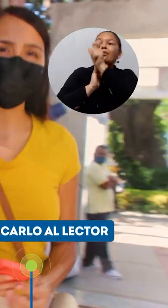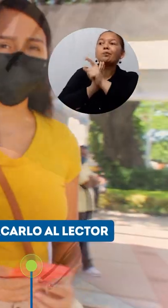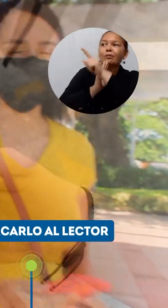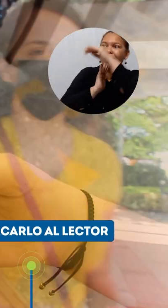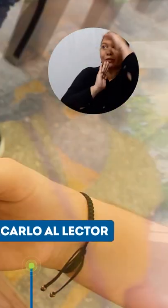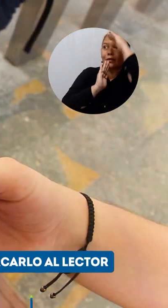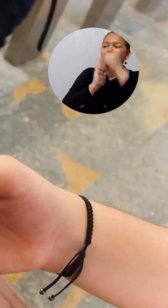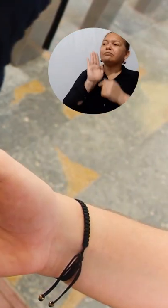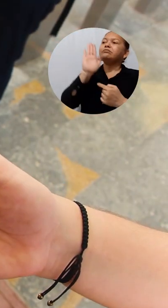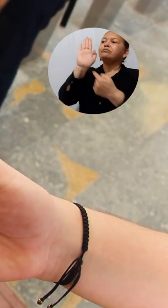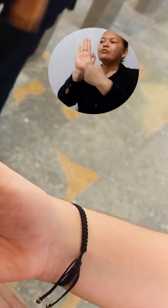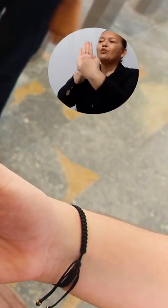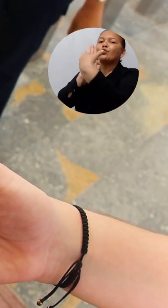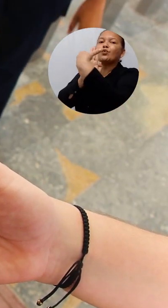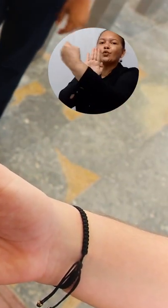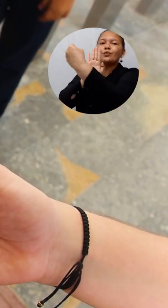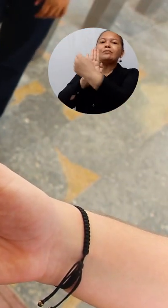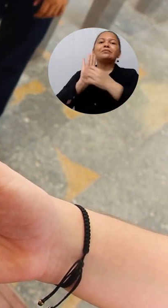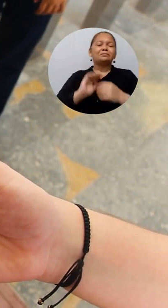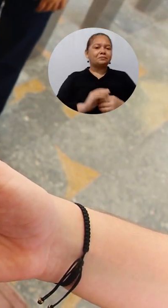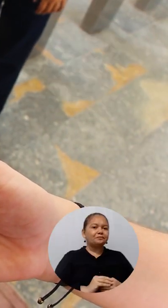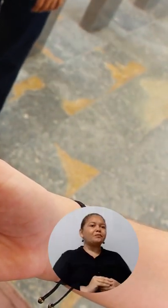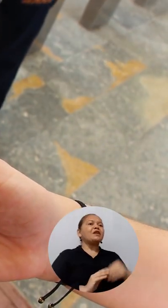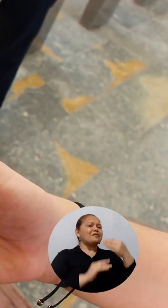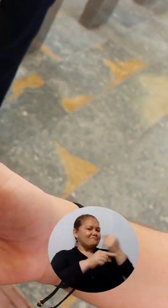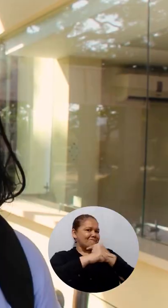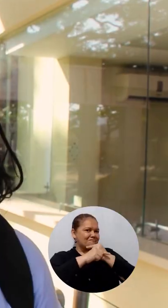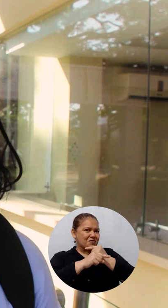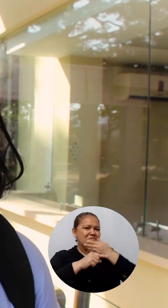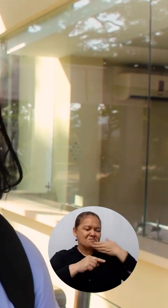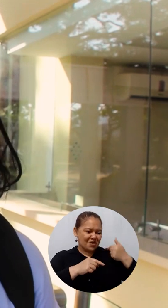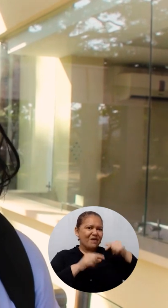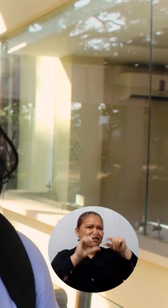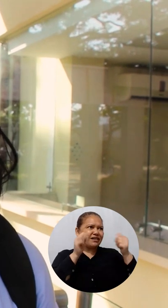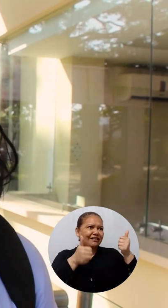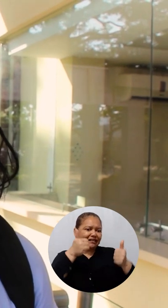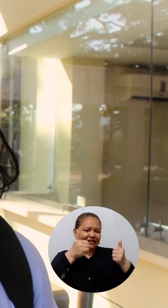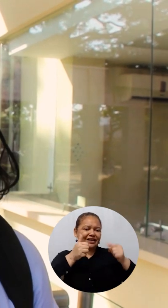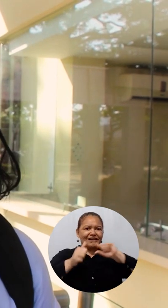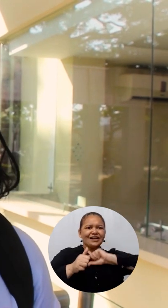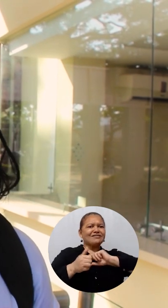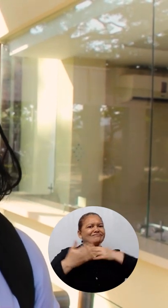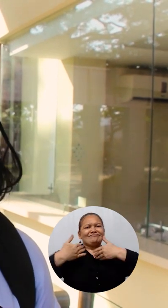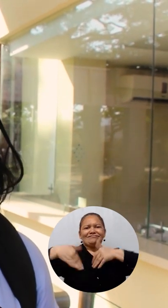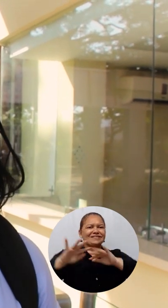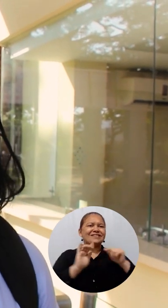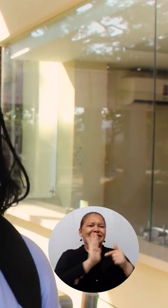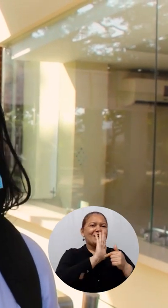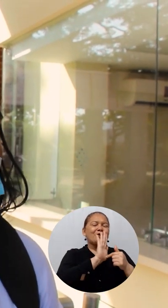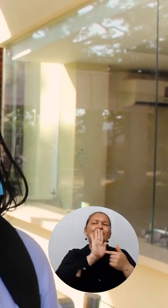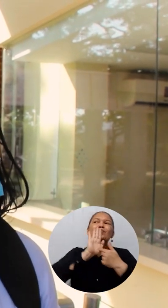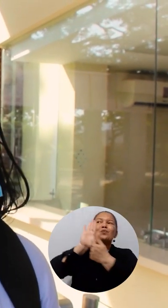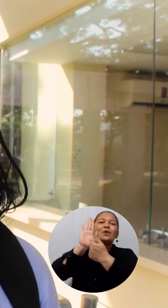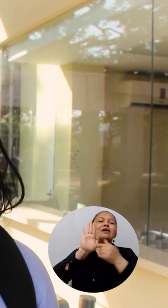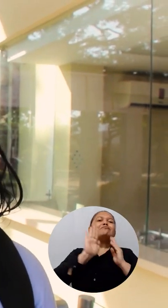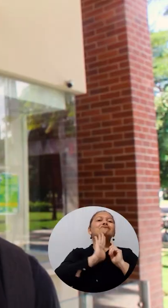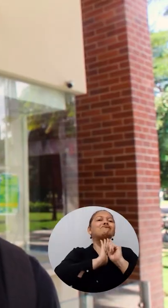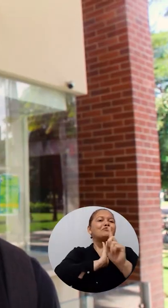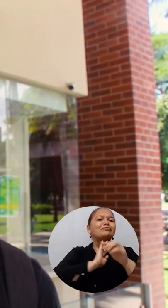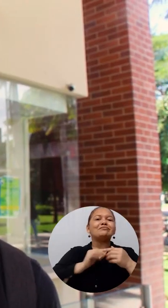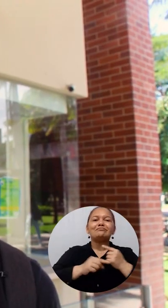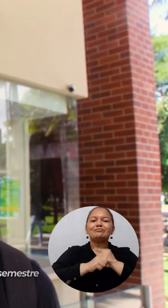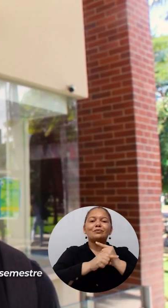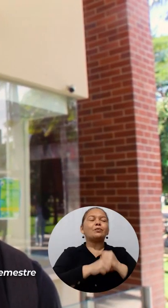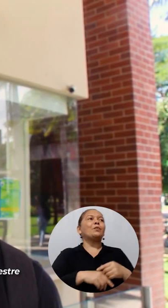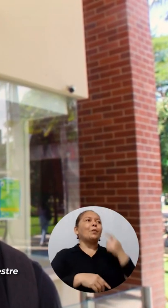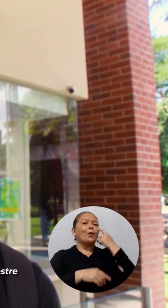del vigilante la verdad es más fácil de utilizar crea el carnet y corriente ya sólo es mostrarlo la persona la escanea y tú pasas me